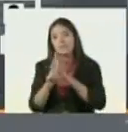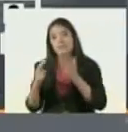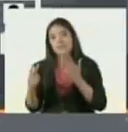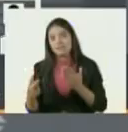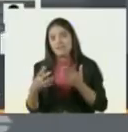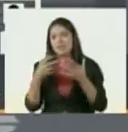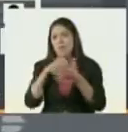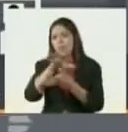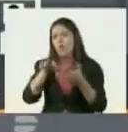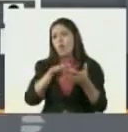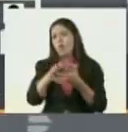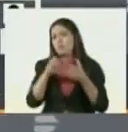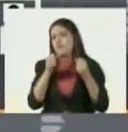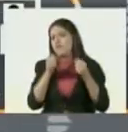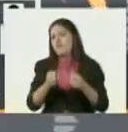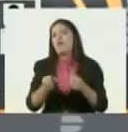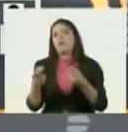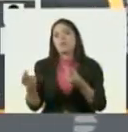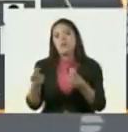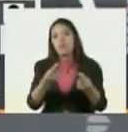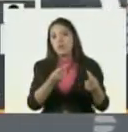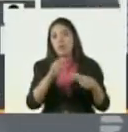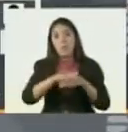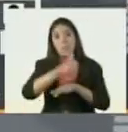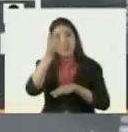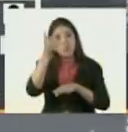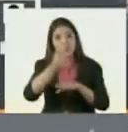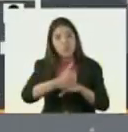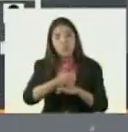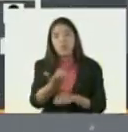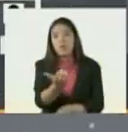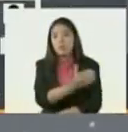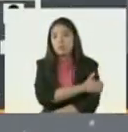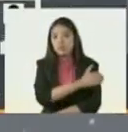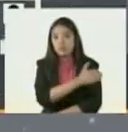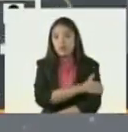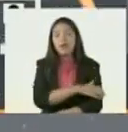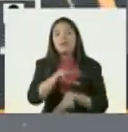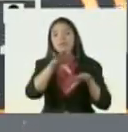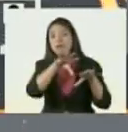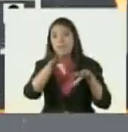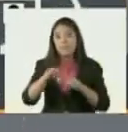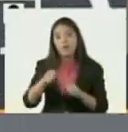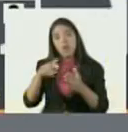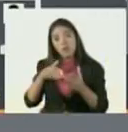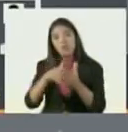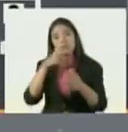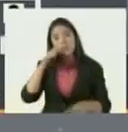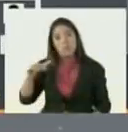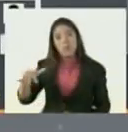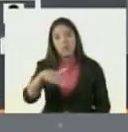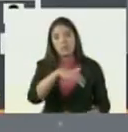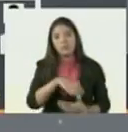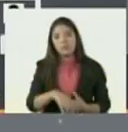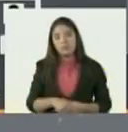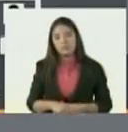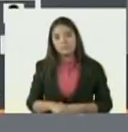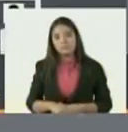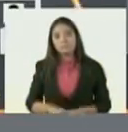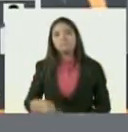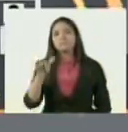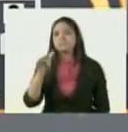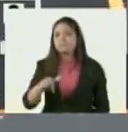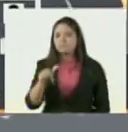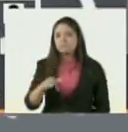enfrentando esta guerra económica brutal de la oligarquía y del imperialismo contra nuestro pueblo. Hoy por